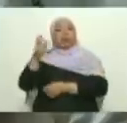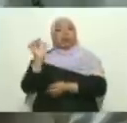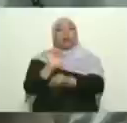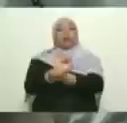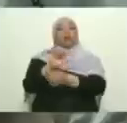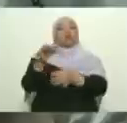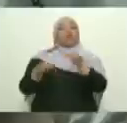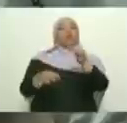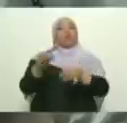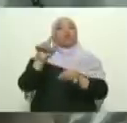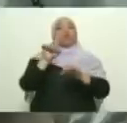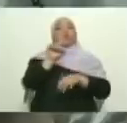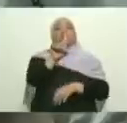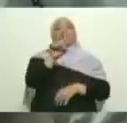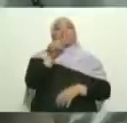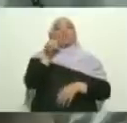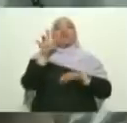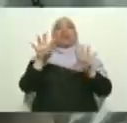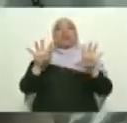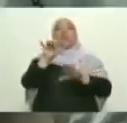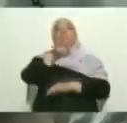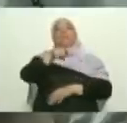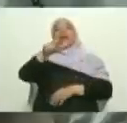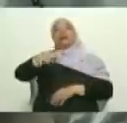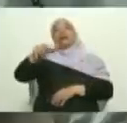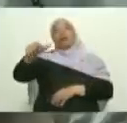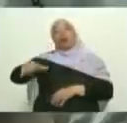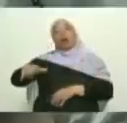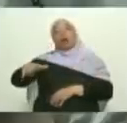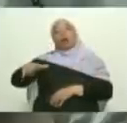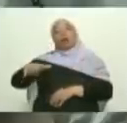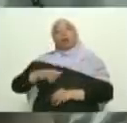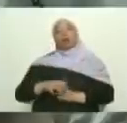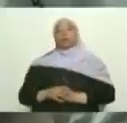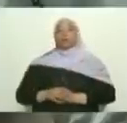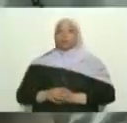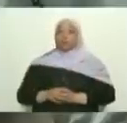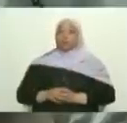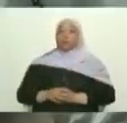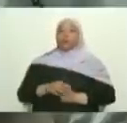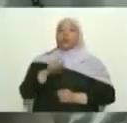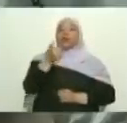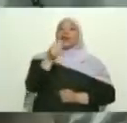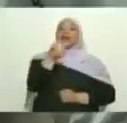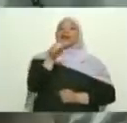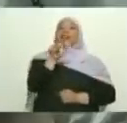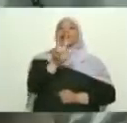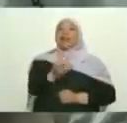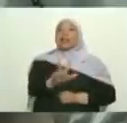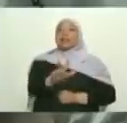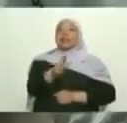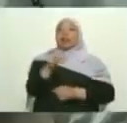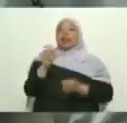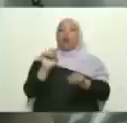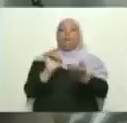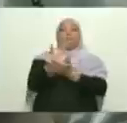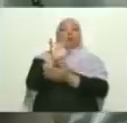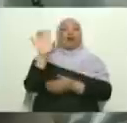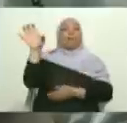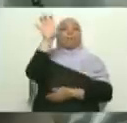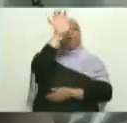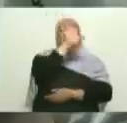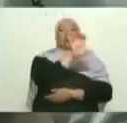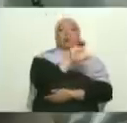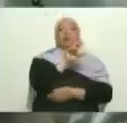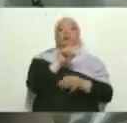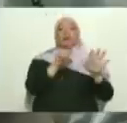acusadas 129 personas. Hay 13 personas con solicitud de extradición.